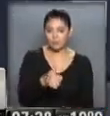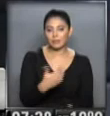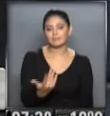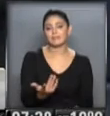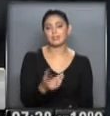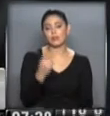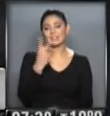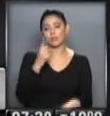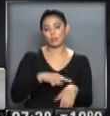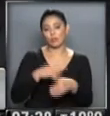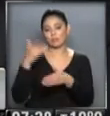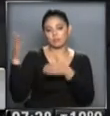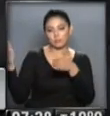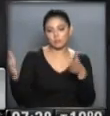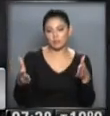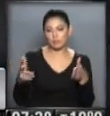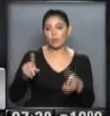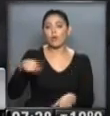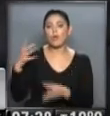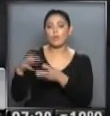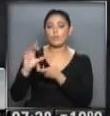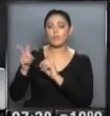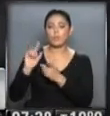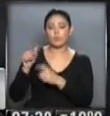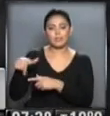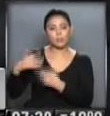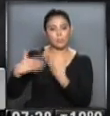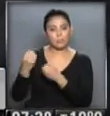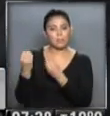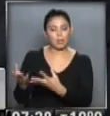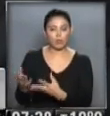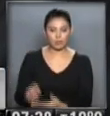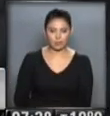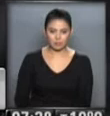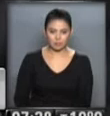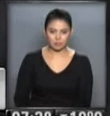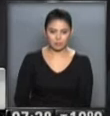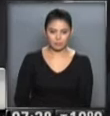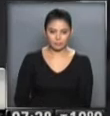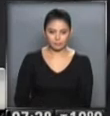Y en el segundo tiempo yo creo que entraron mejor ellos, manejaron más la pelota.